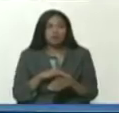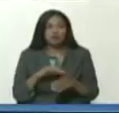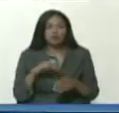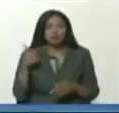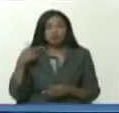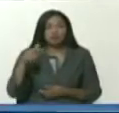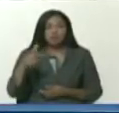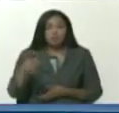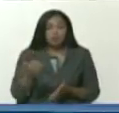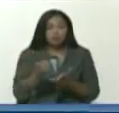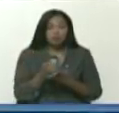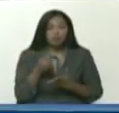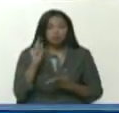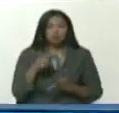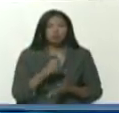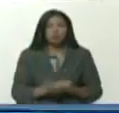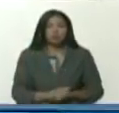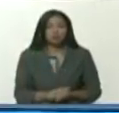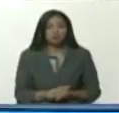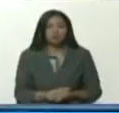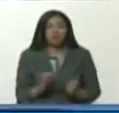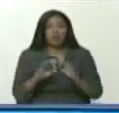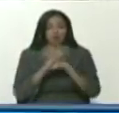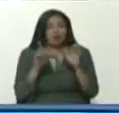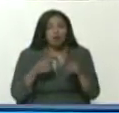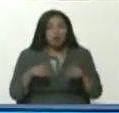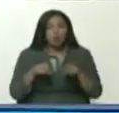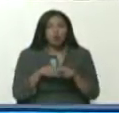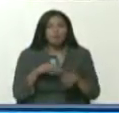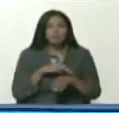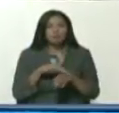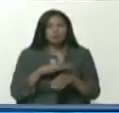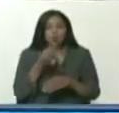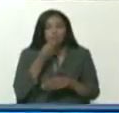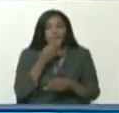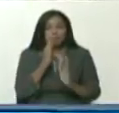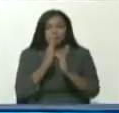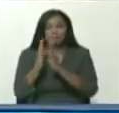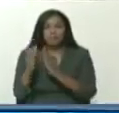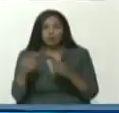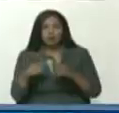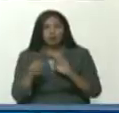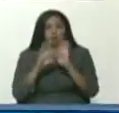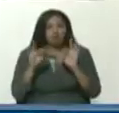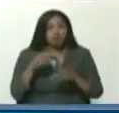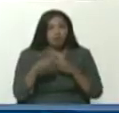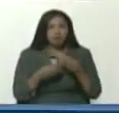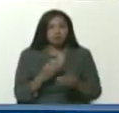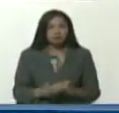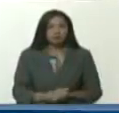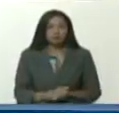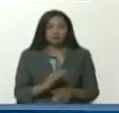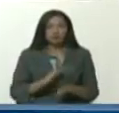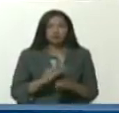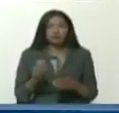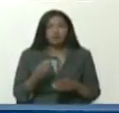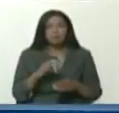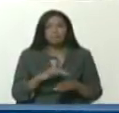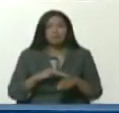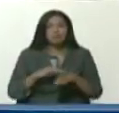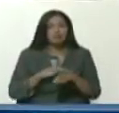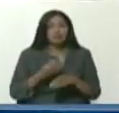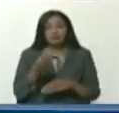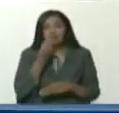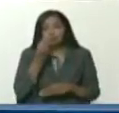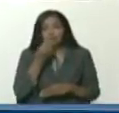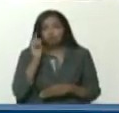está ayudando, por supuesto la logística que usa el Ministerio de Alimentación, porque también el Ministerio de Educación, de